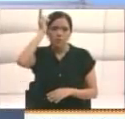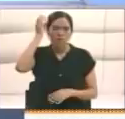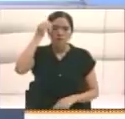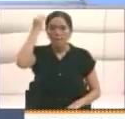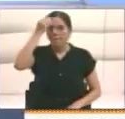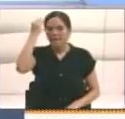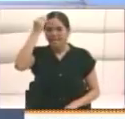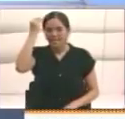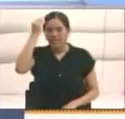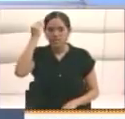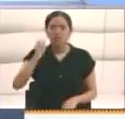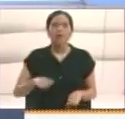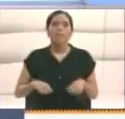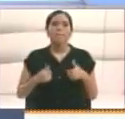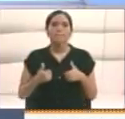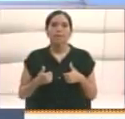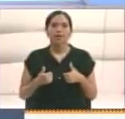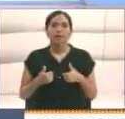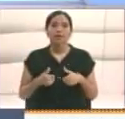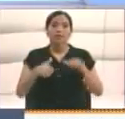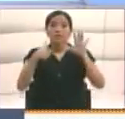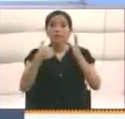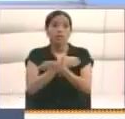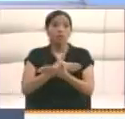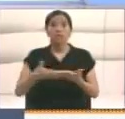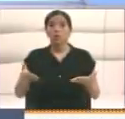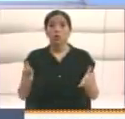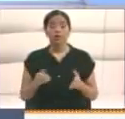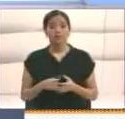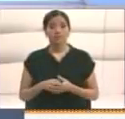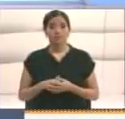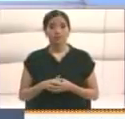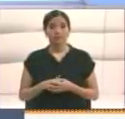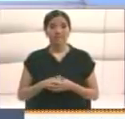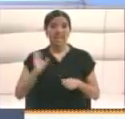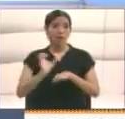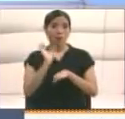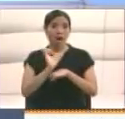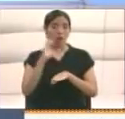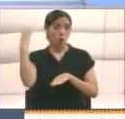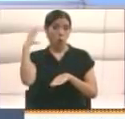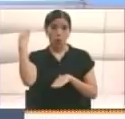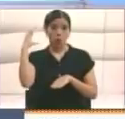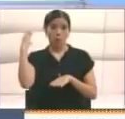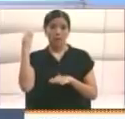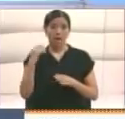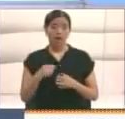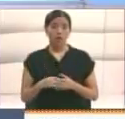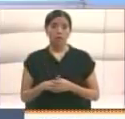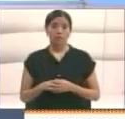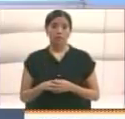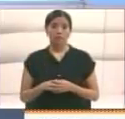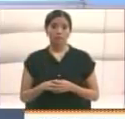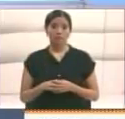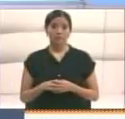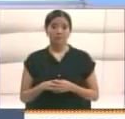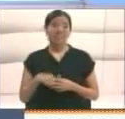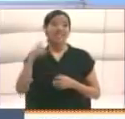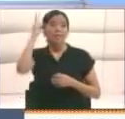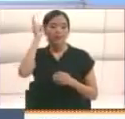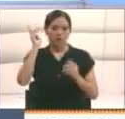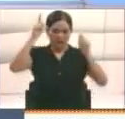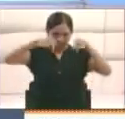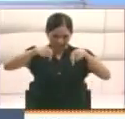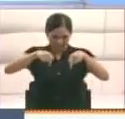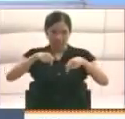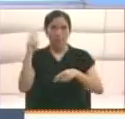en más de 6 millones de ecuatorianos, de colombianos y de peruanos que están aquí.